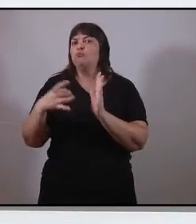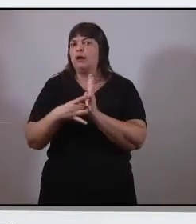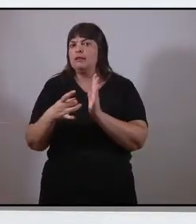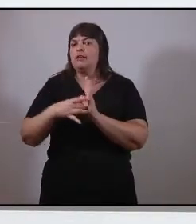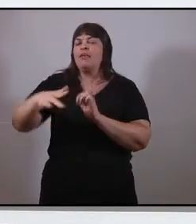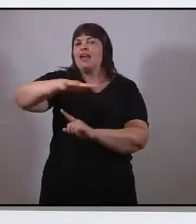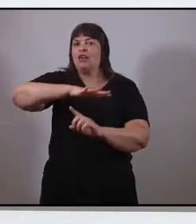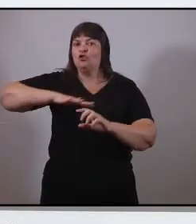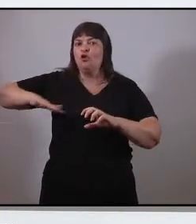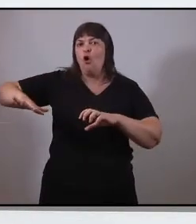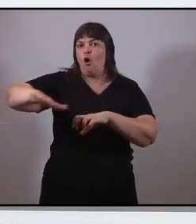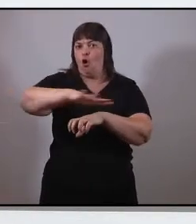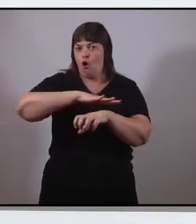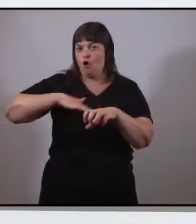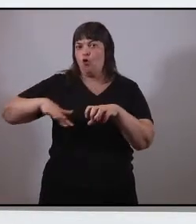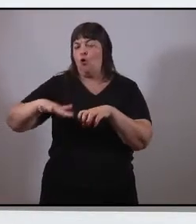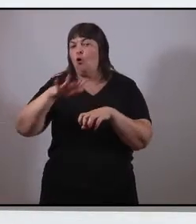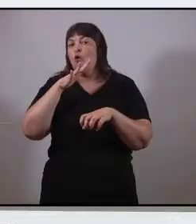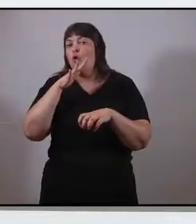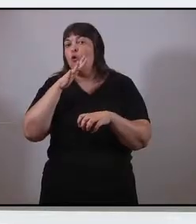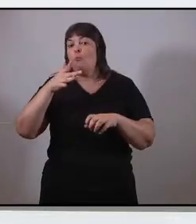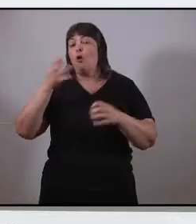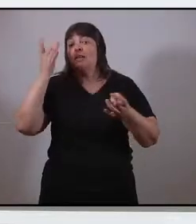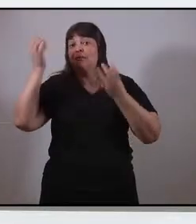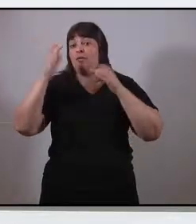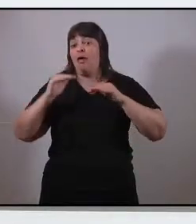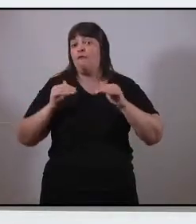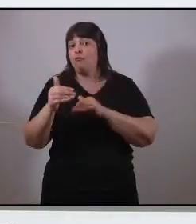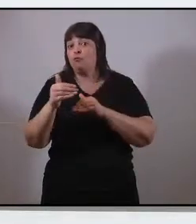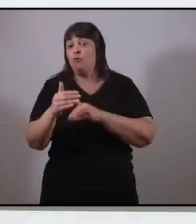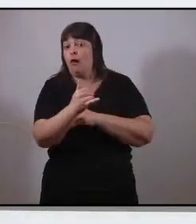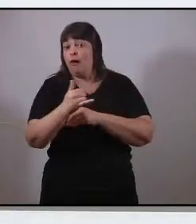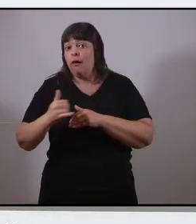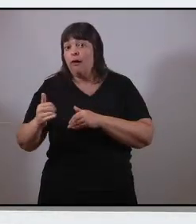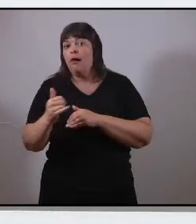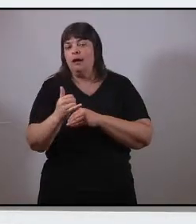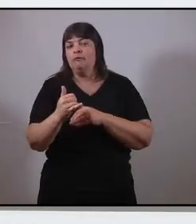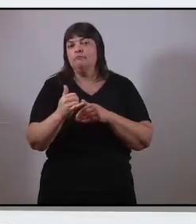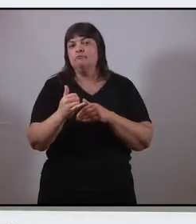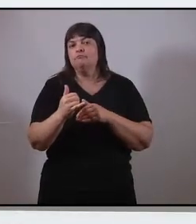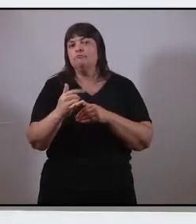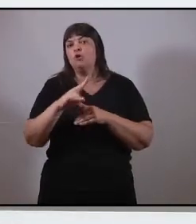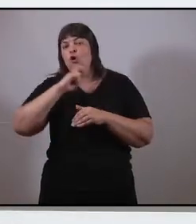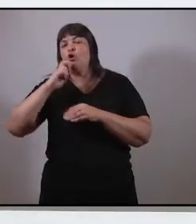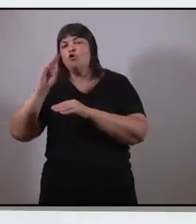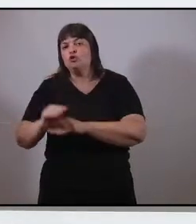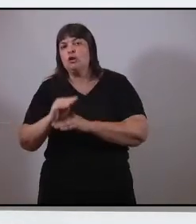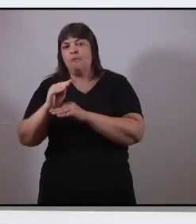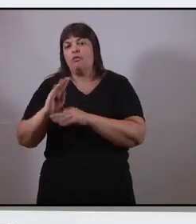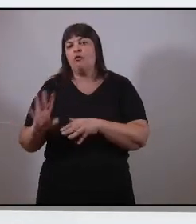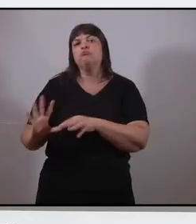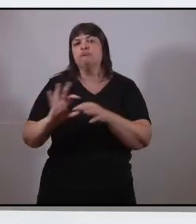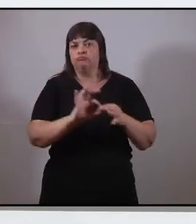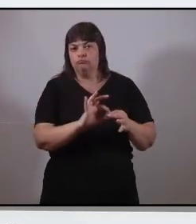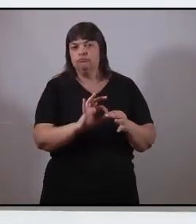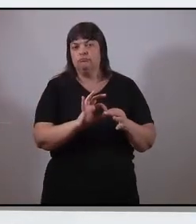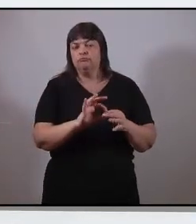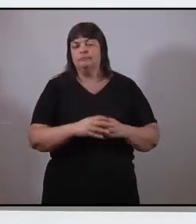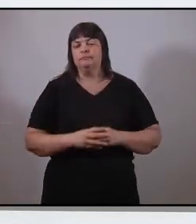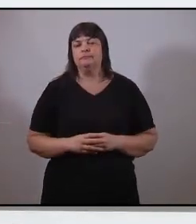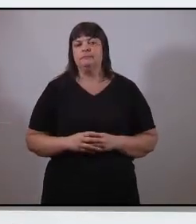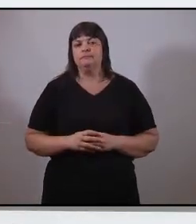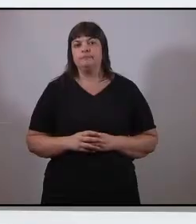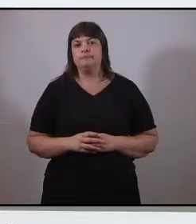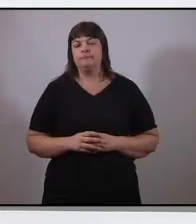entorno, para que cualquier actuación futura sea compatible con la conservación de este valioso conjunto